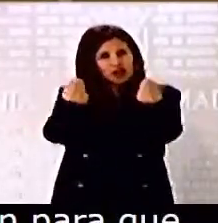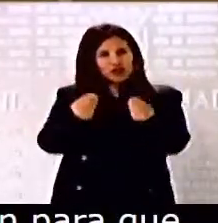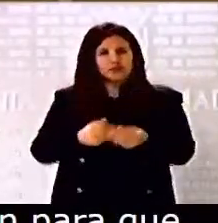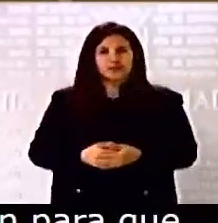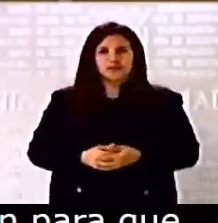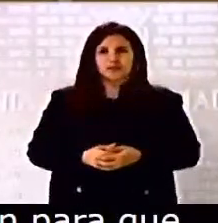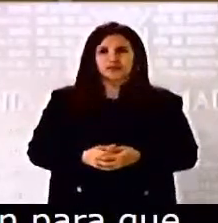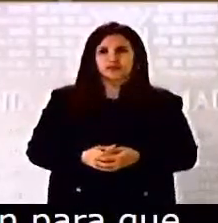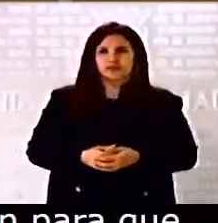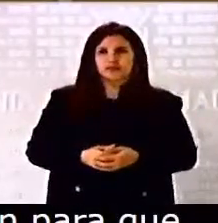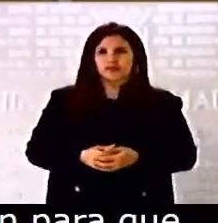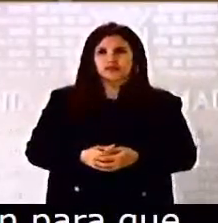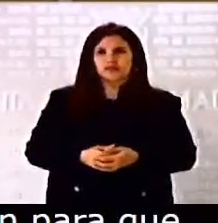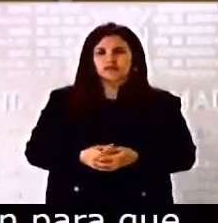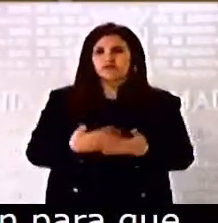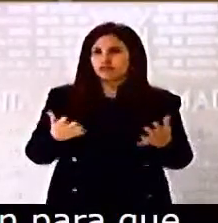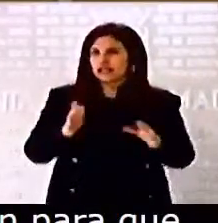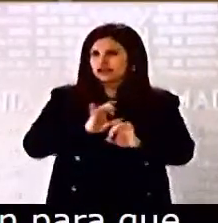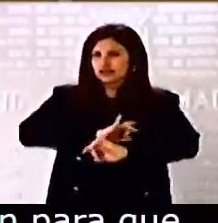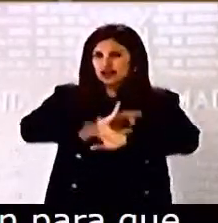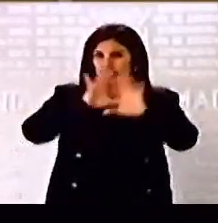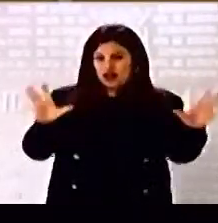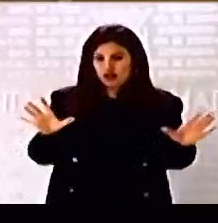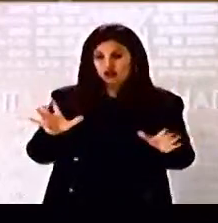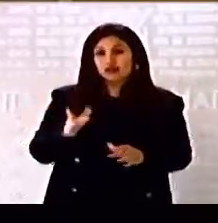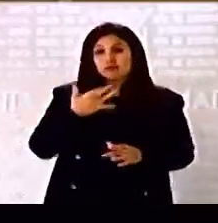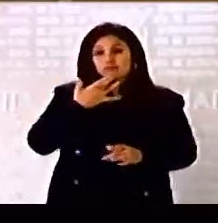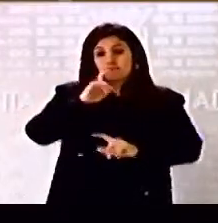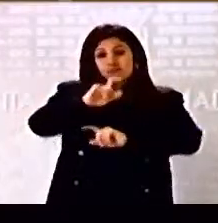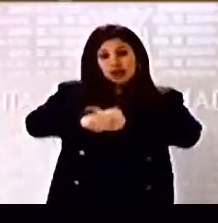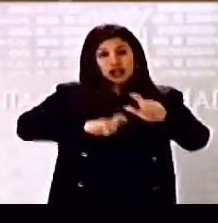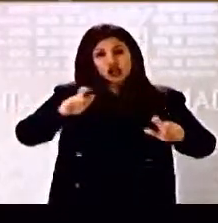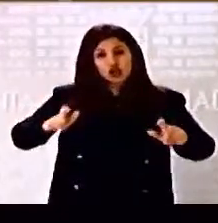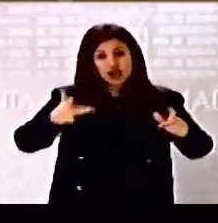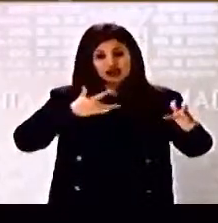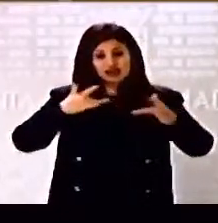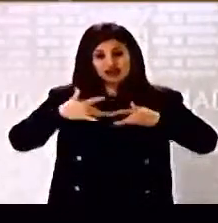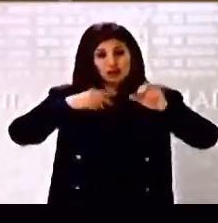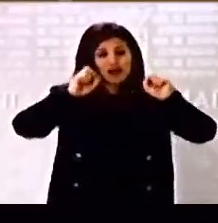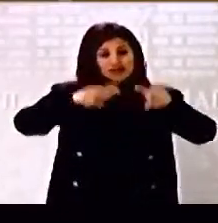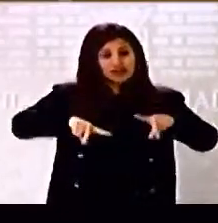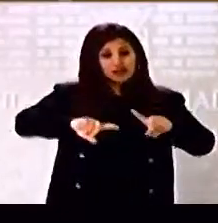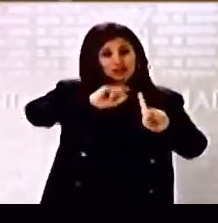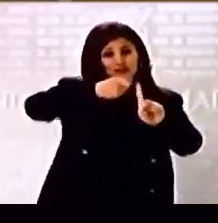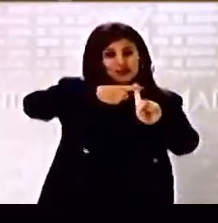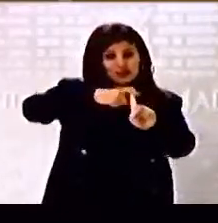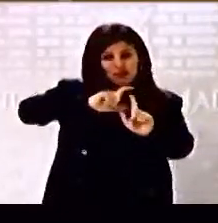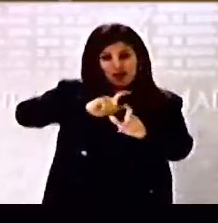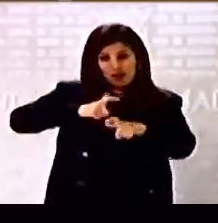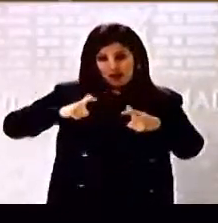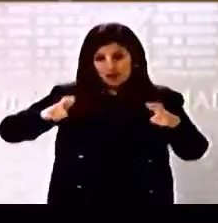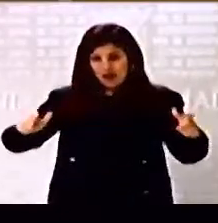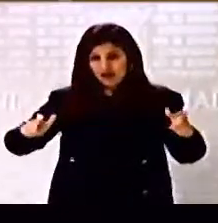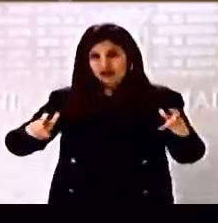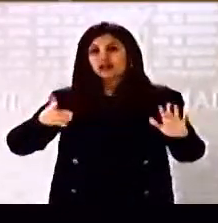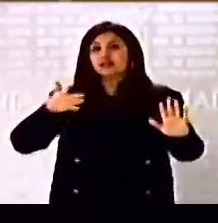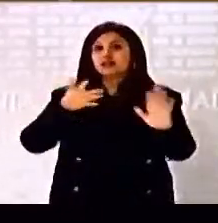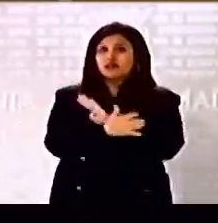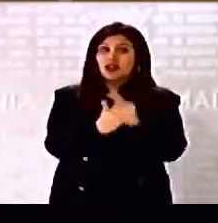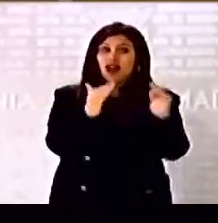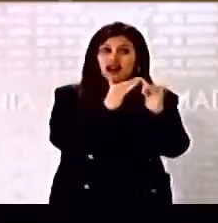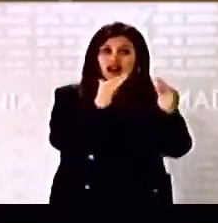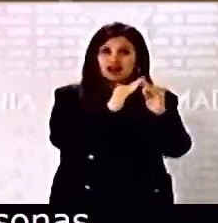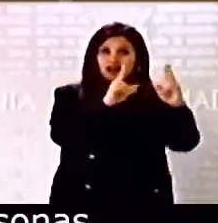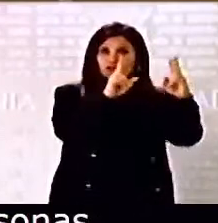La consecuencia de esto es bien clara. Mientras más personas asintomáticas diagnosticas, más posibilidades de mantenerlas en domicilio